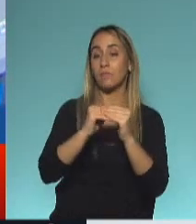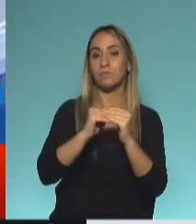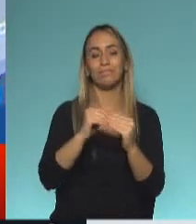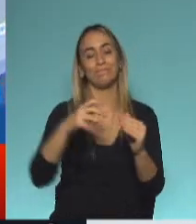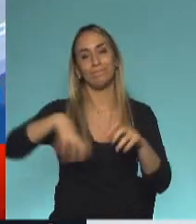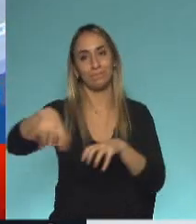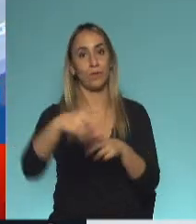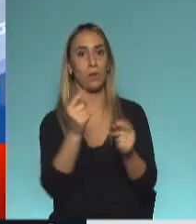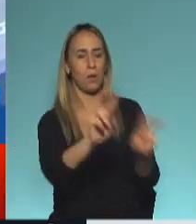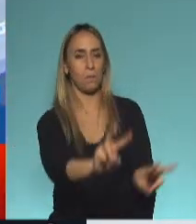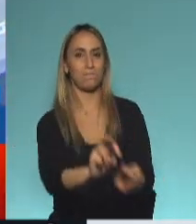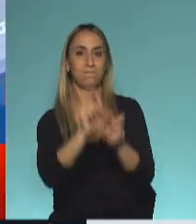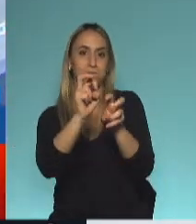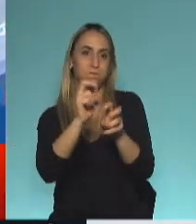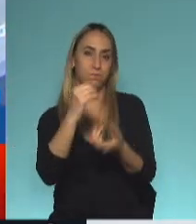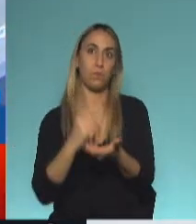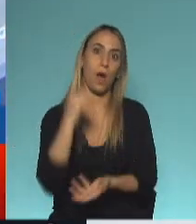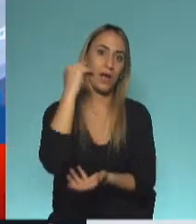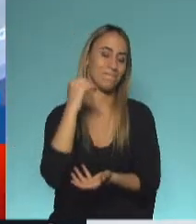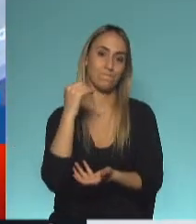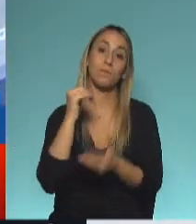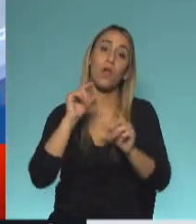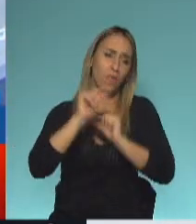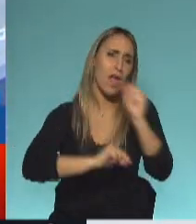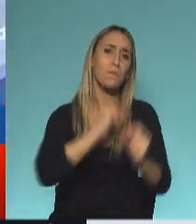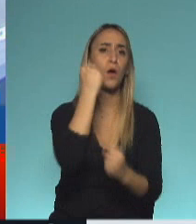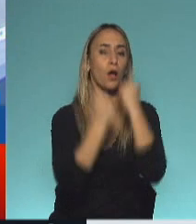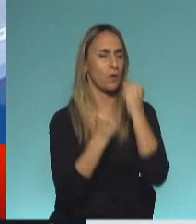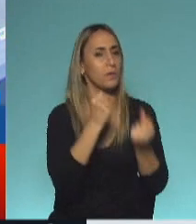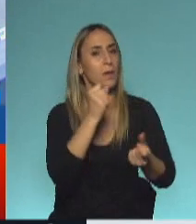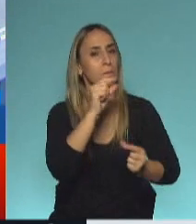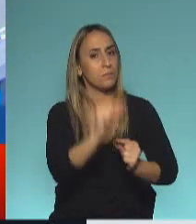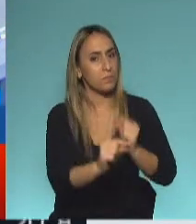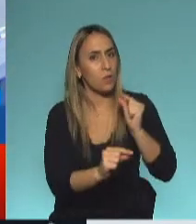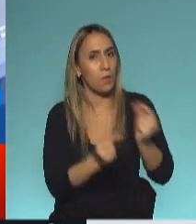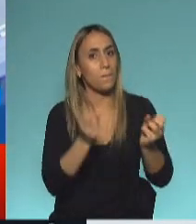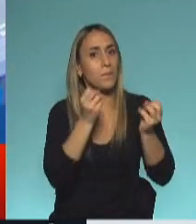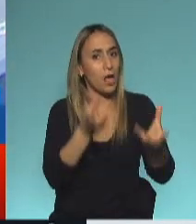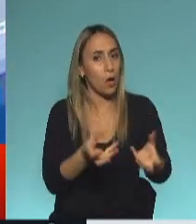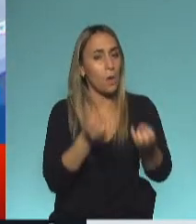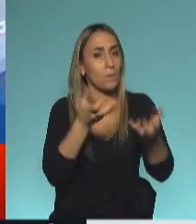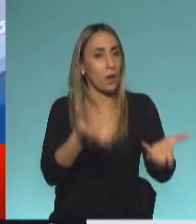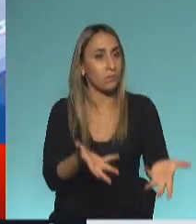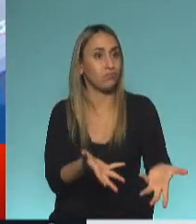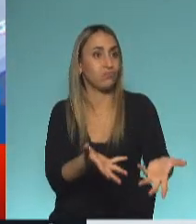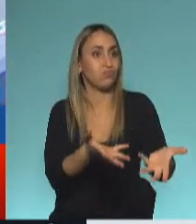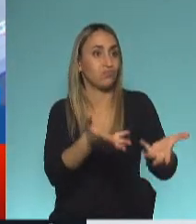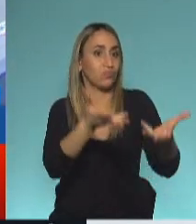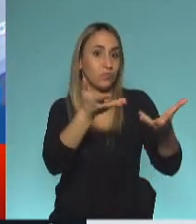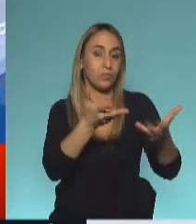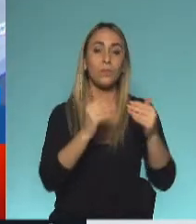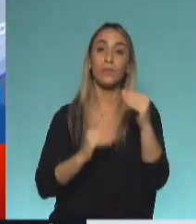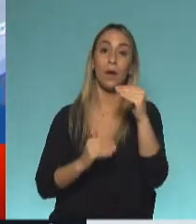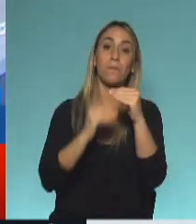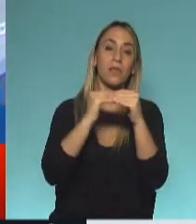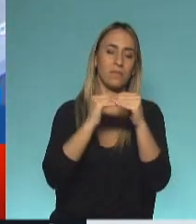eso a medida que la economía bueno va un poco mejor la idea es despacito ir saliendo de ese programa para mirar al programa de precios